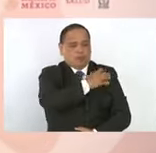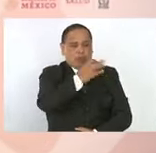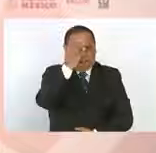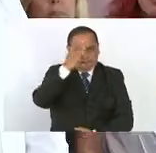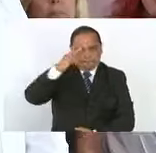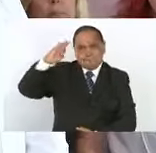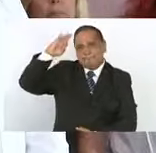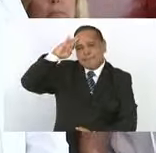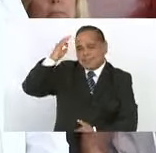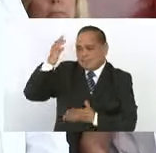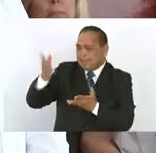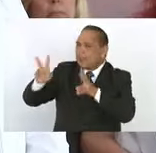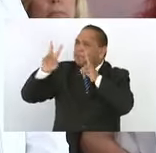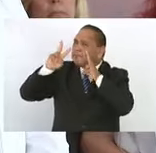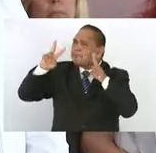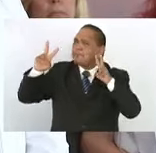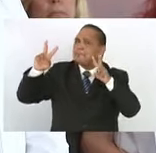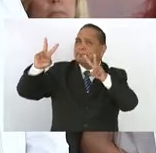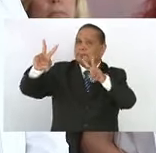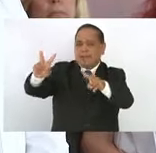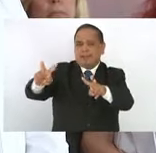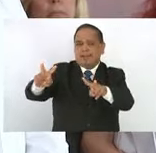Castro.